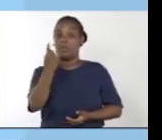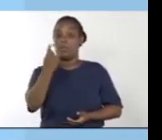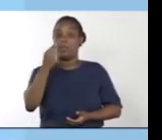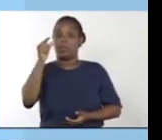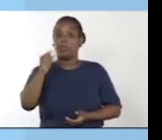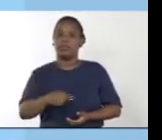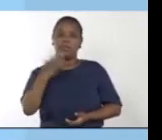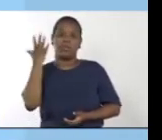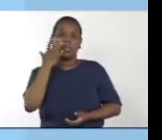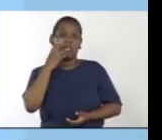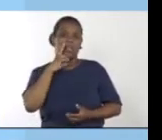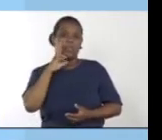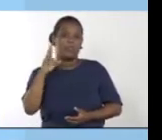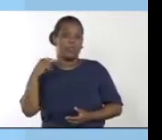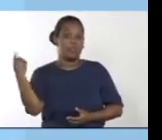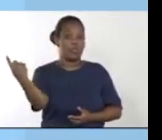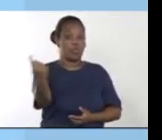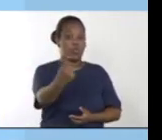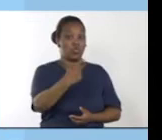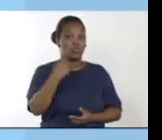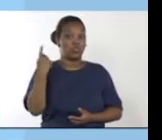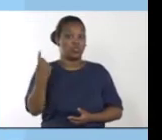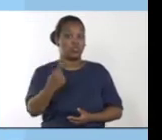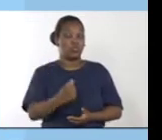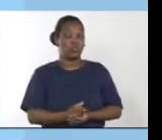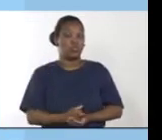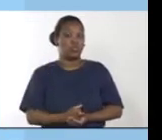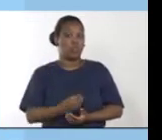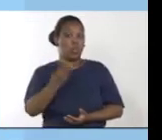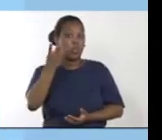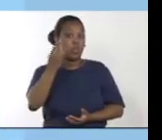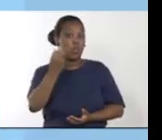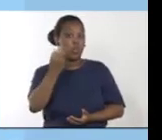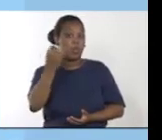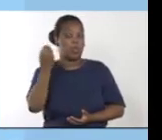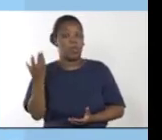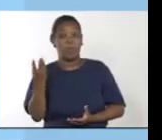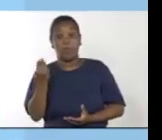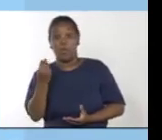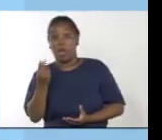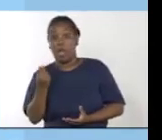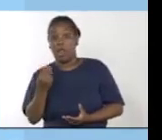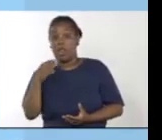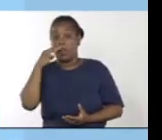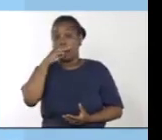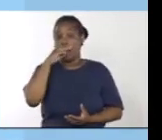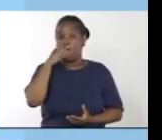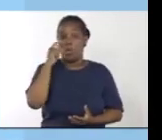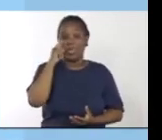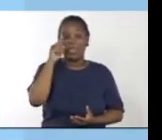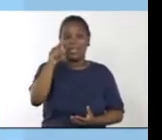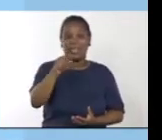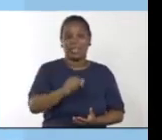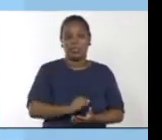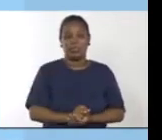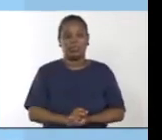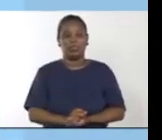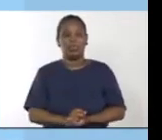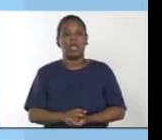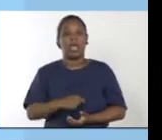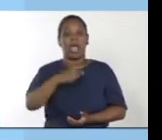primera. ¿Quiénes vivimos? Nosotros. Número plural y el modo, el